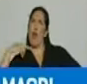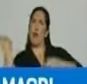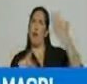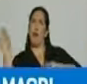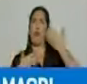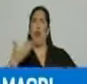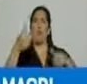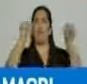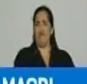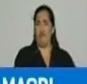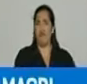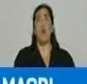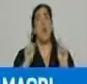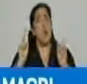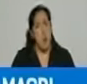pesar de todo lo que hicieron,